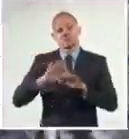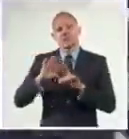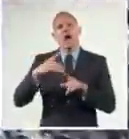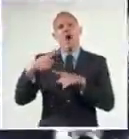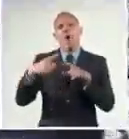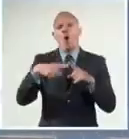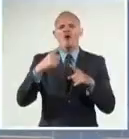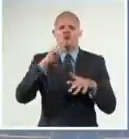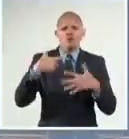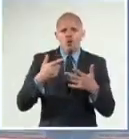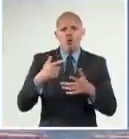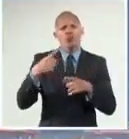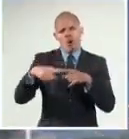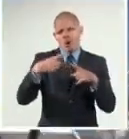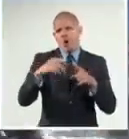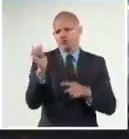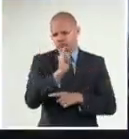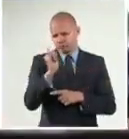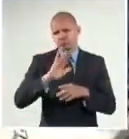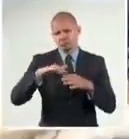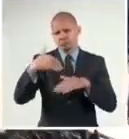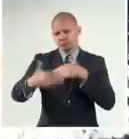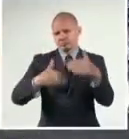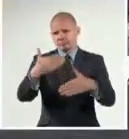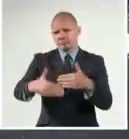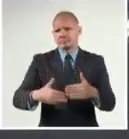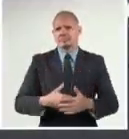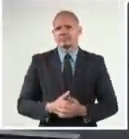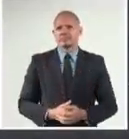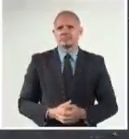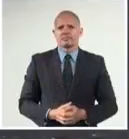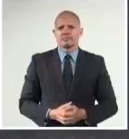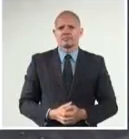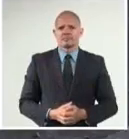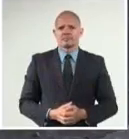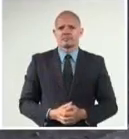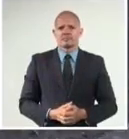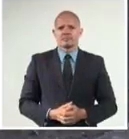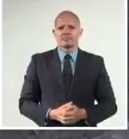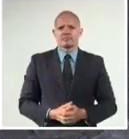próximos reportes. Manolo Rodríguez Salas, Sistema Informativo de la Televisión Cubana.